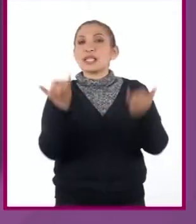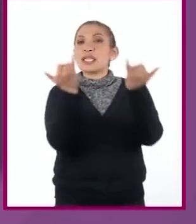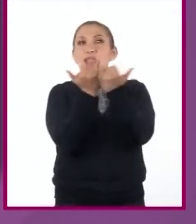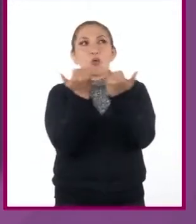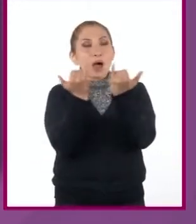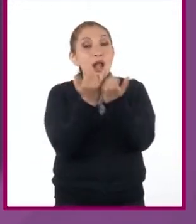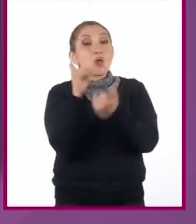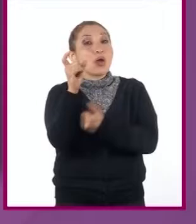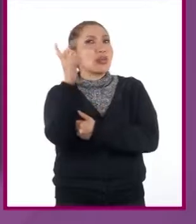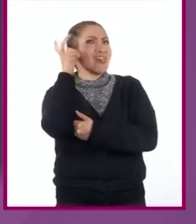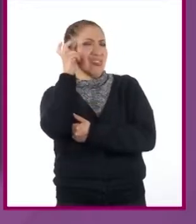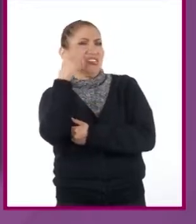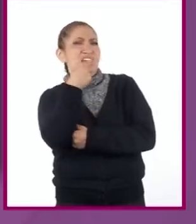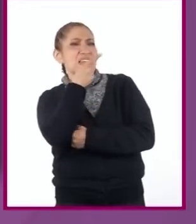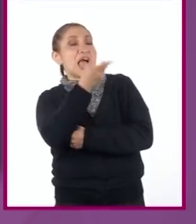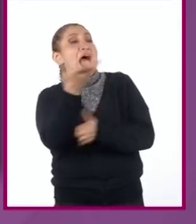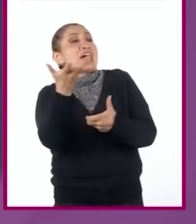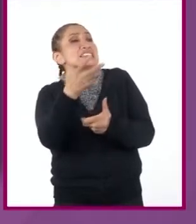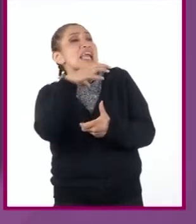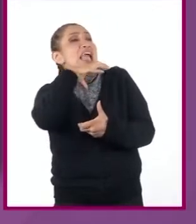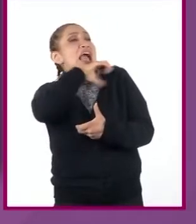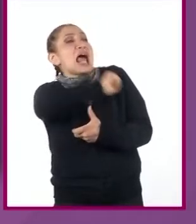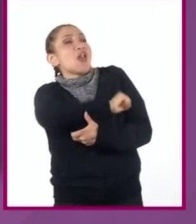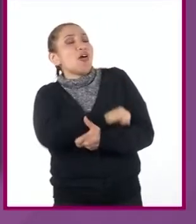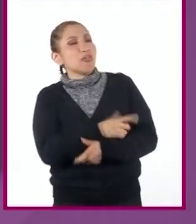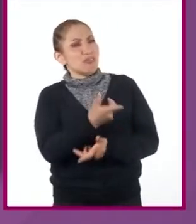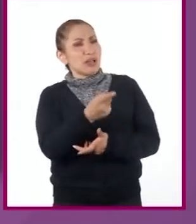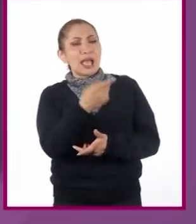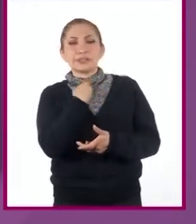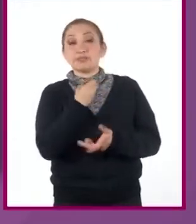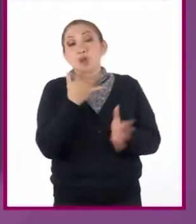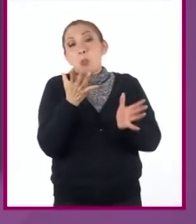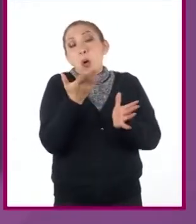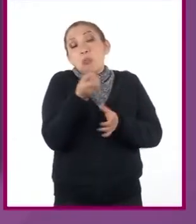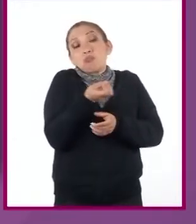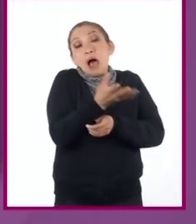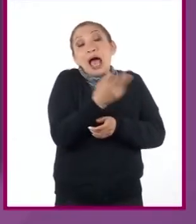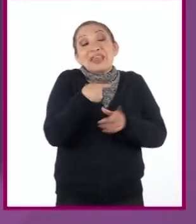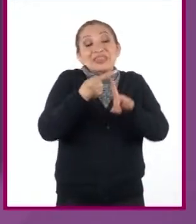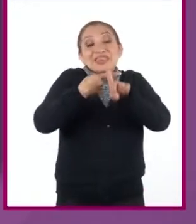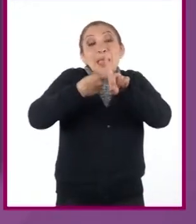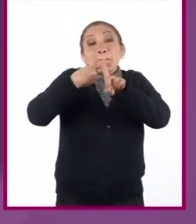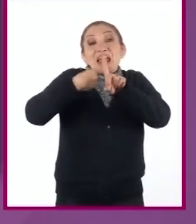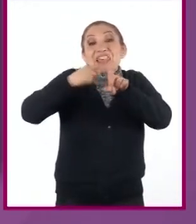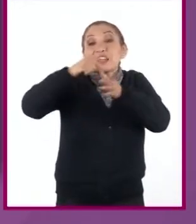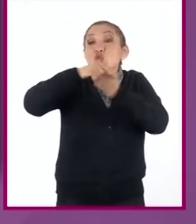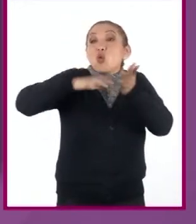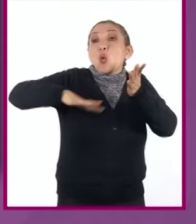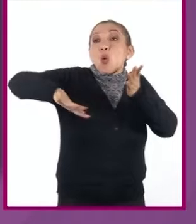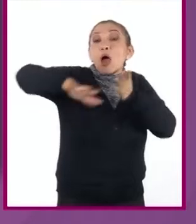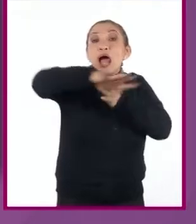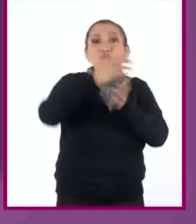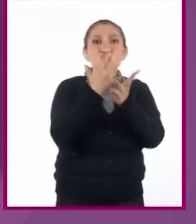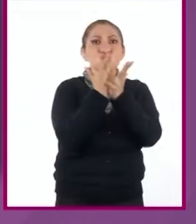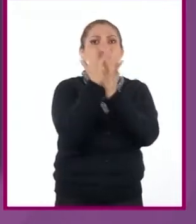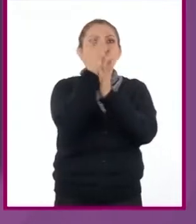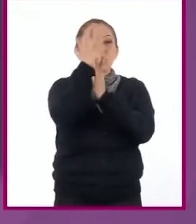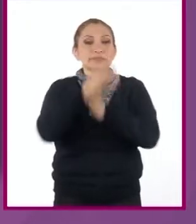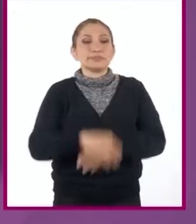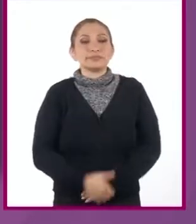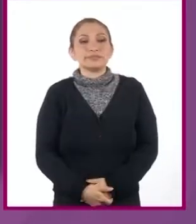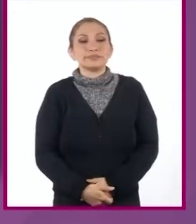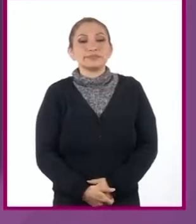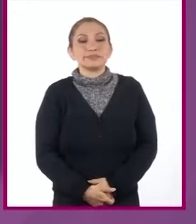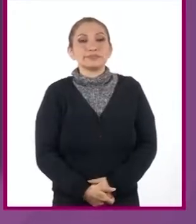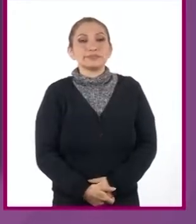Igualmente, cuando escuchas decir que hace mucho calor, es una referencia a que la temperatura del lugar es alta.